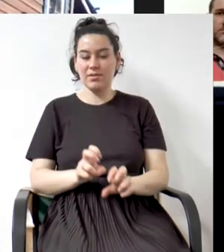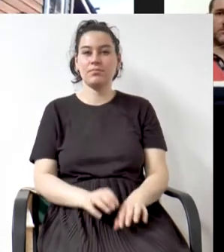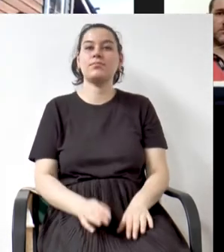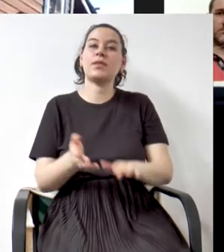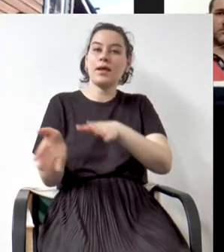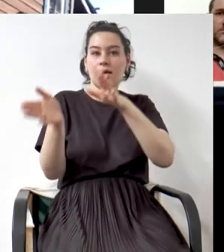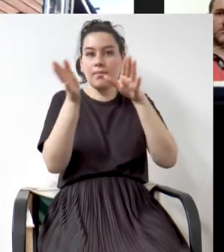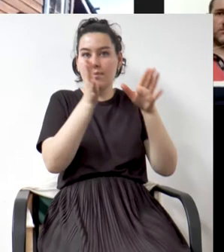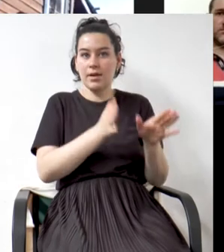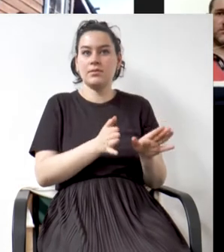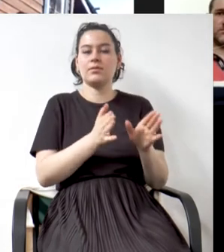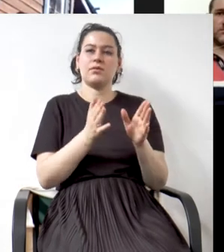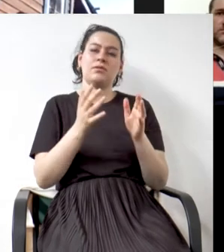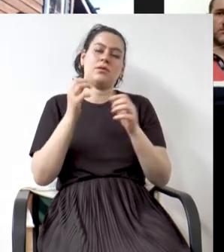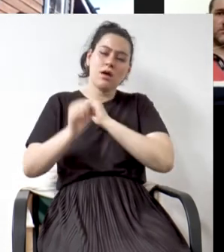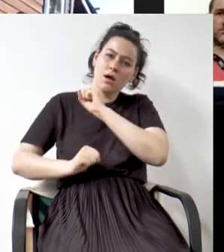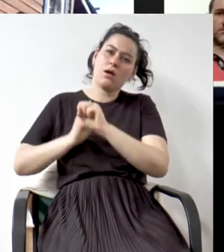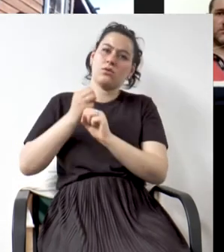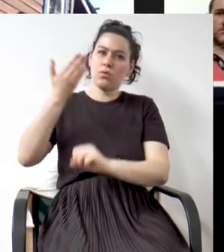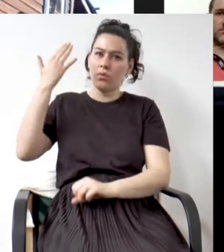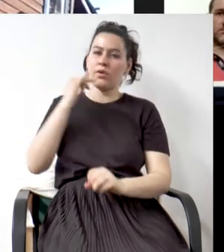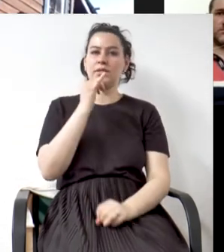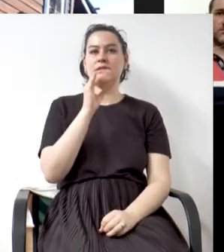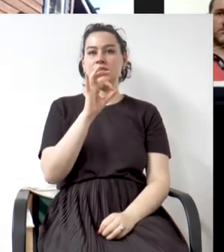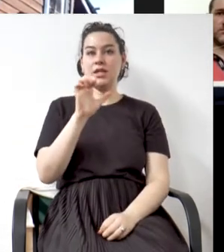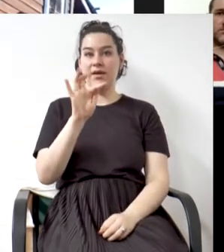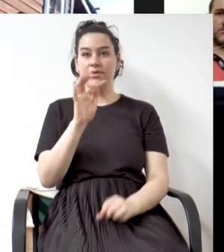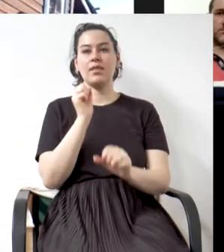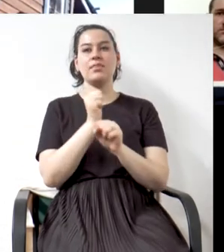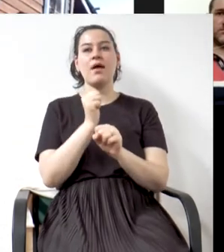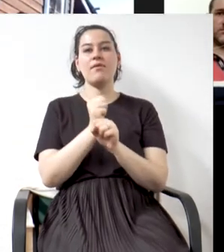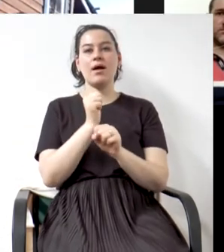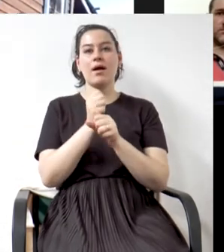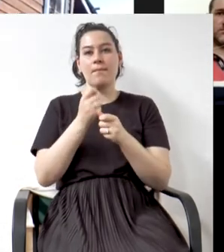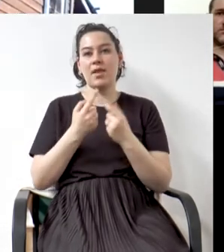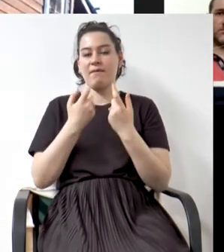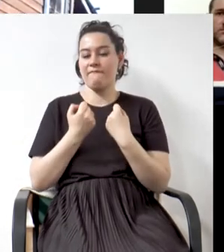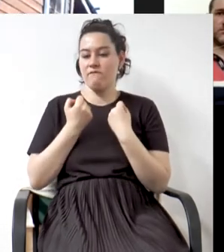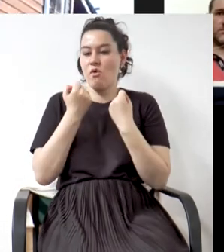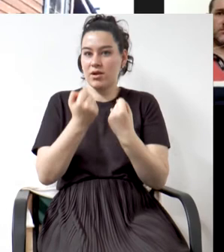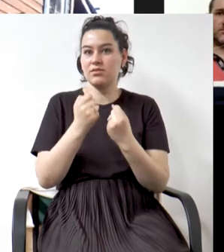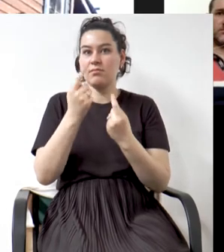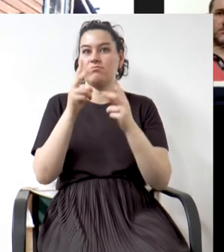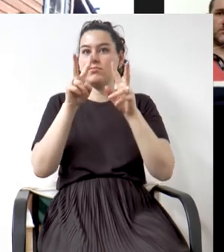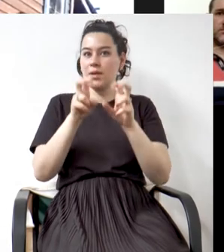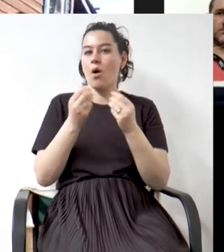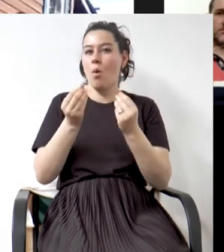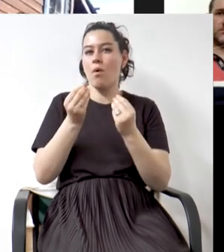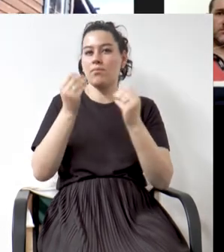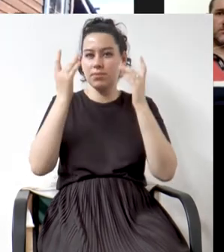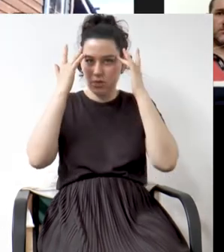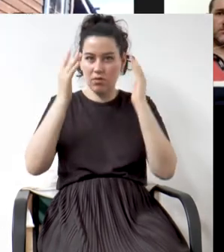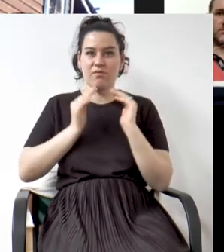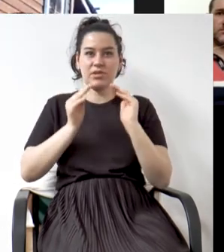Por otro lado, desde hace varios años, en ICEF se ha trabajado para estimular la consolidación del campo académico de la educación física a nivel